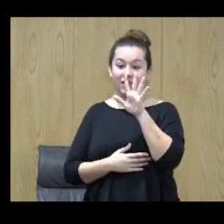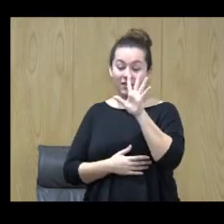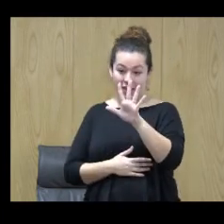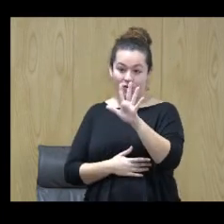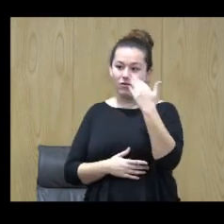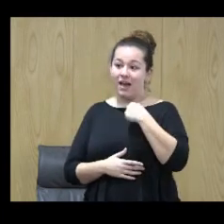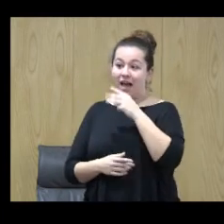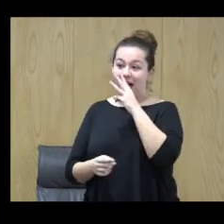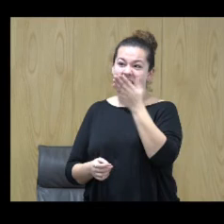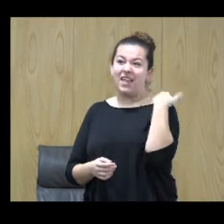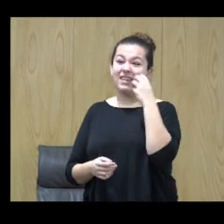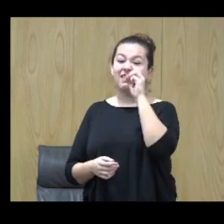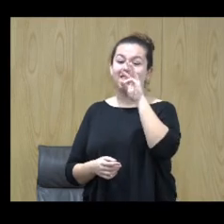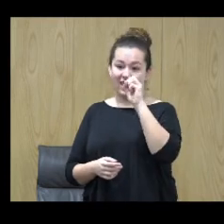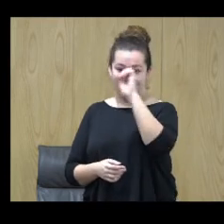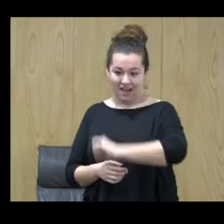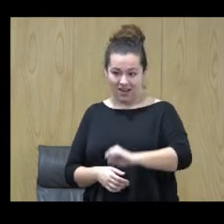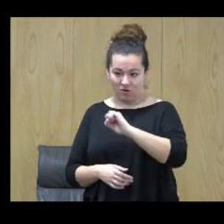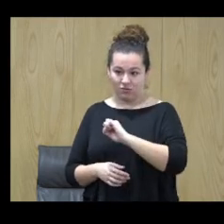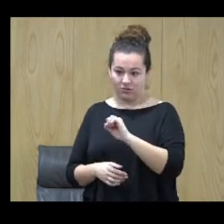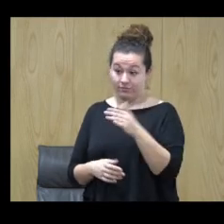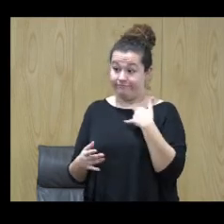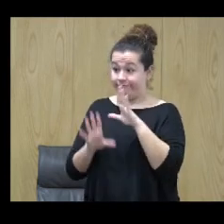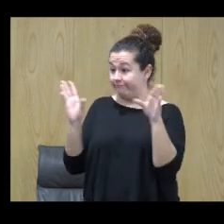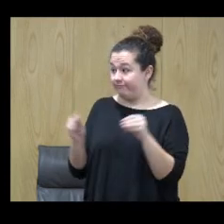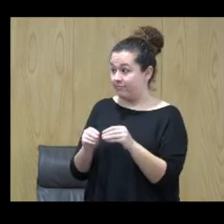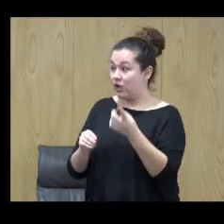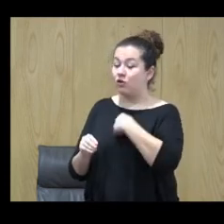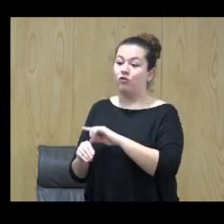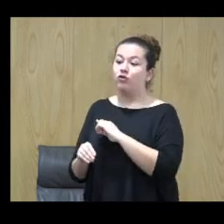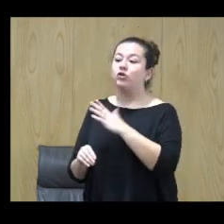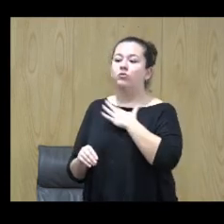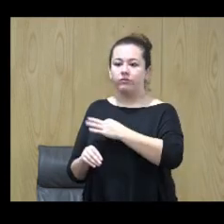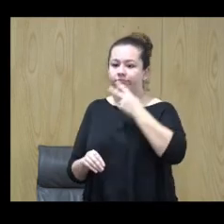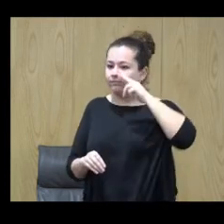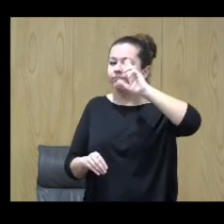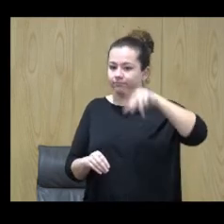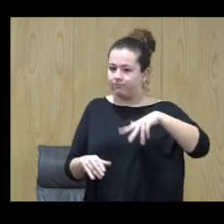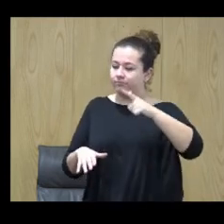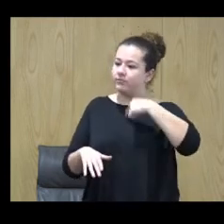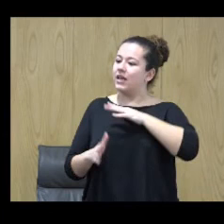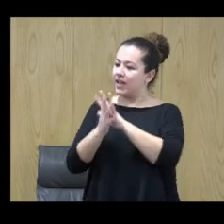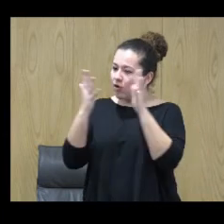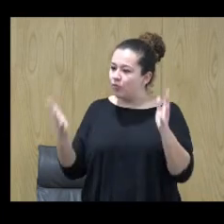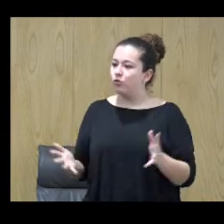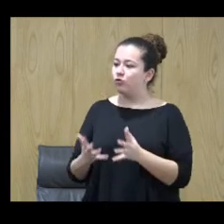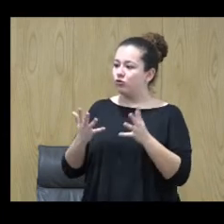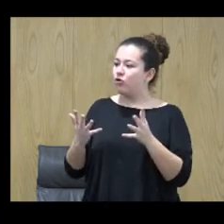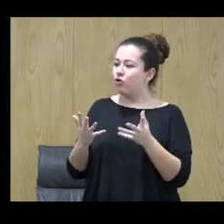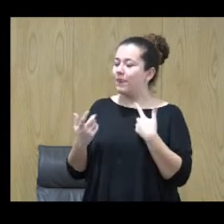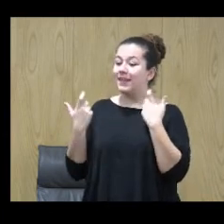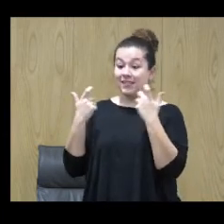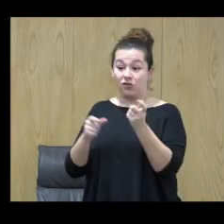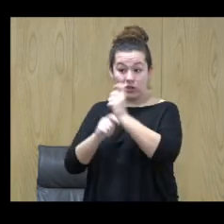ya hace 13 años. En definitiva, nosotros, aunque reconocemos el impulso del